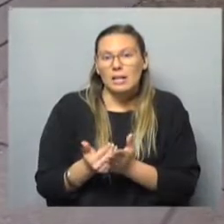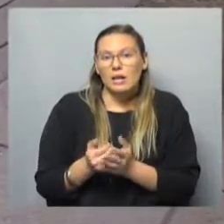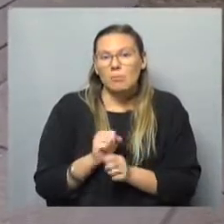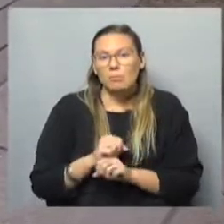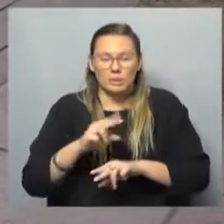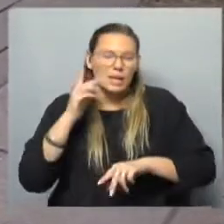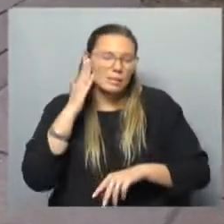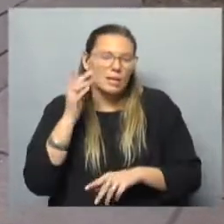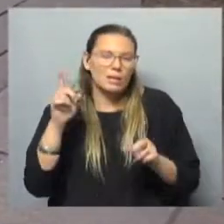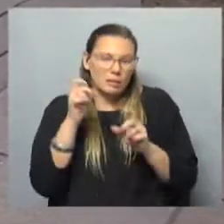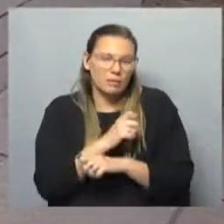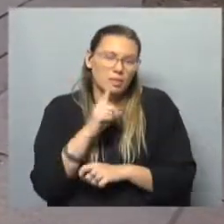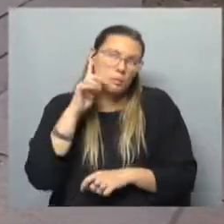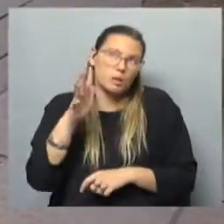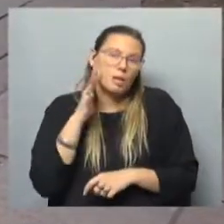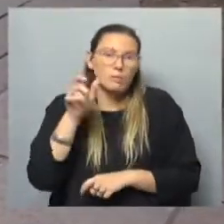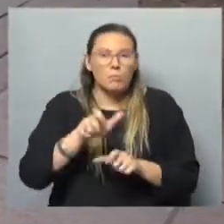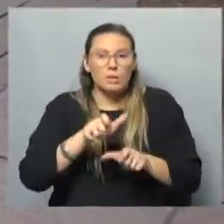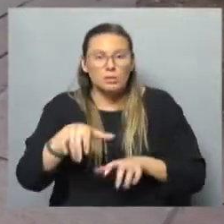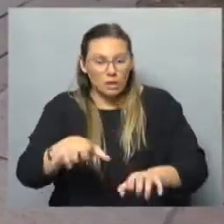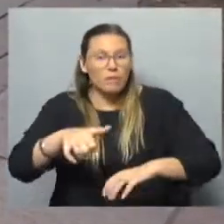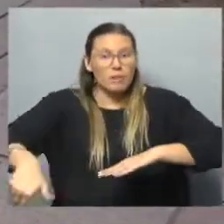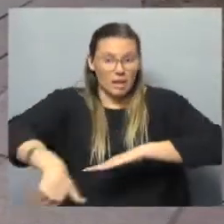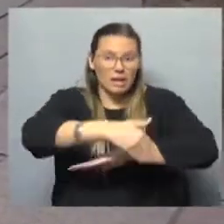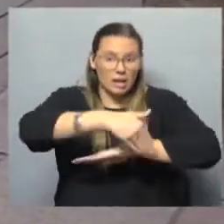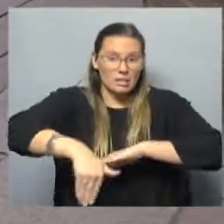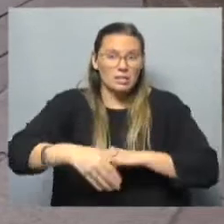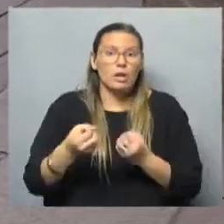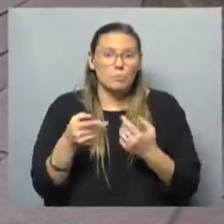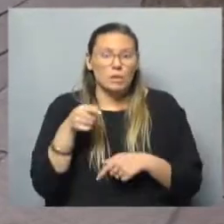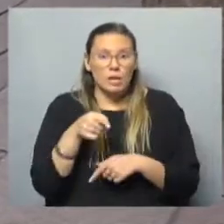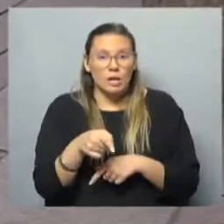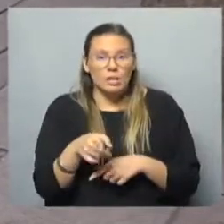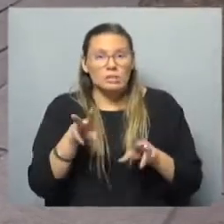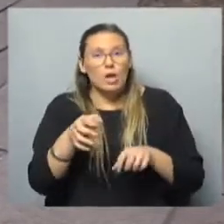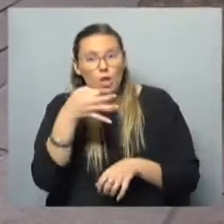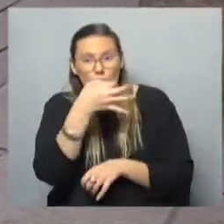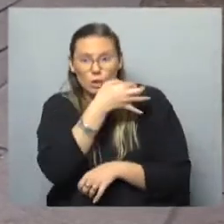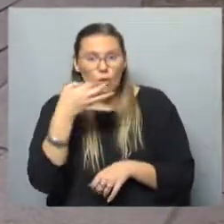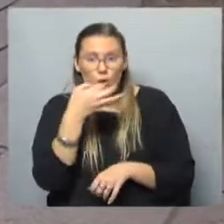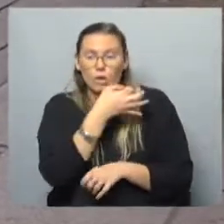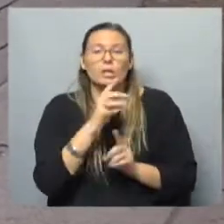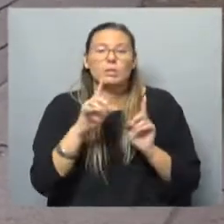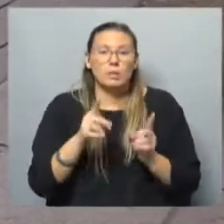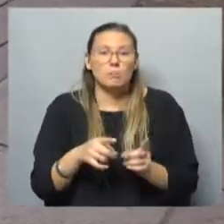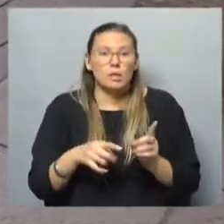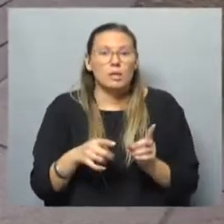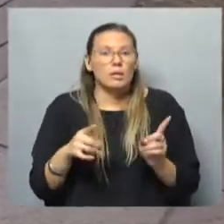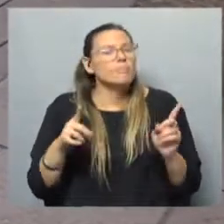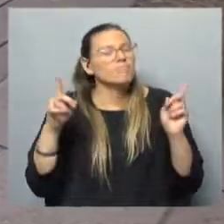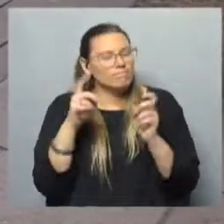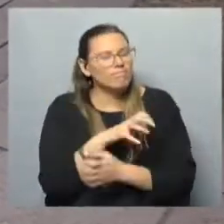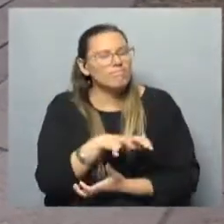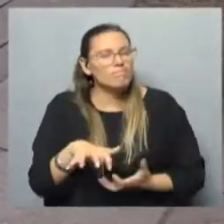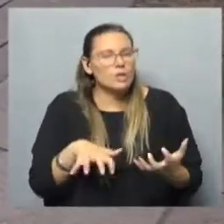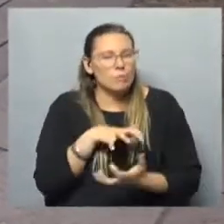muy difícil, es utópico, pero el tema de la gente en situación de calle, porque eso y el tema de las drogas también está siendo bastante bravo y